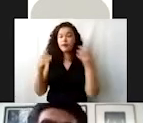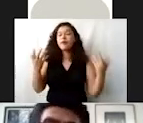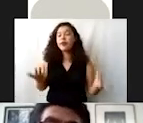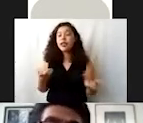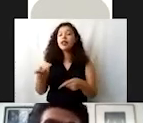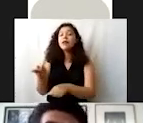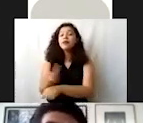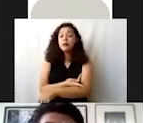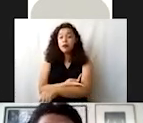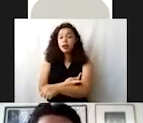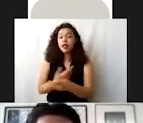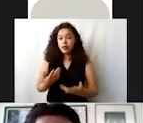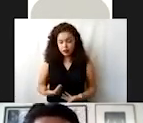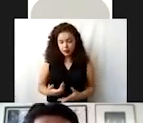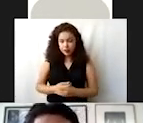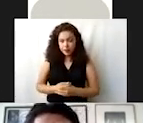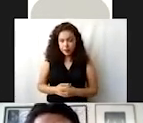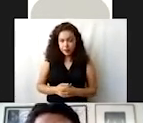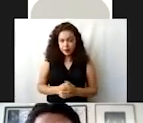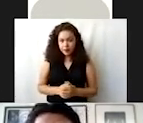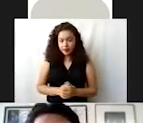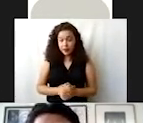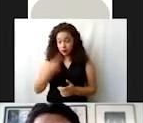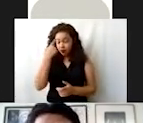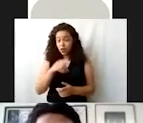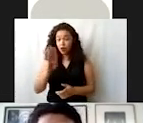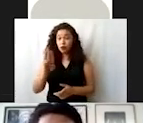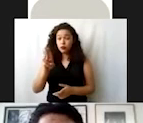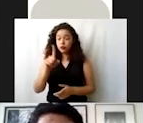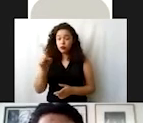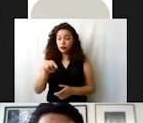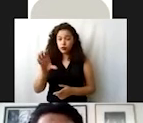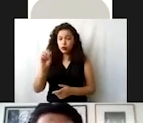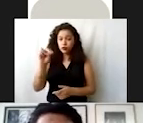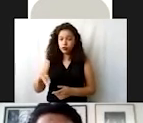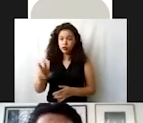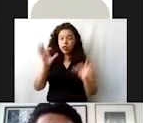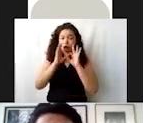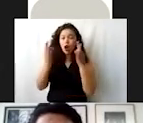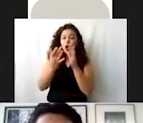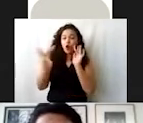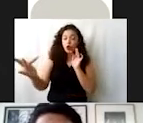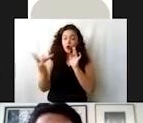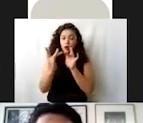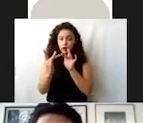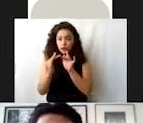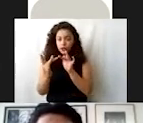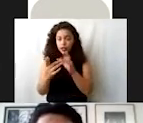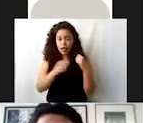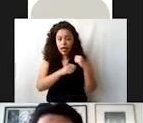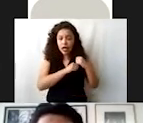a través de este buzón, que es el medio de contacto que tiene la